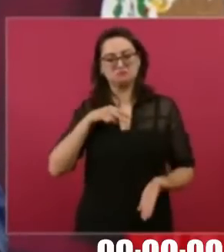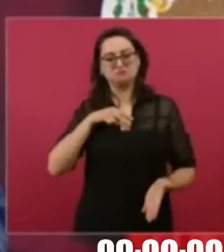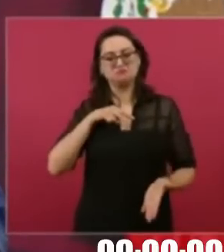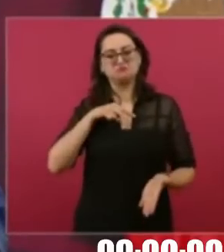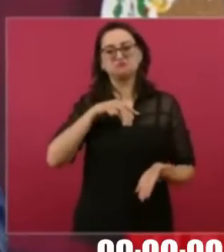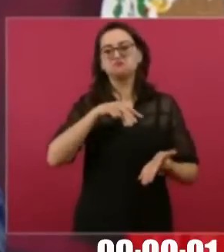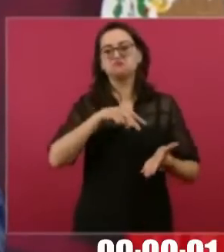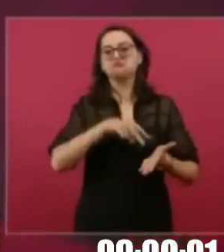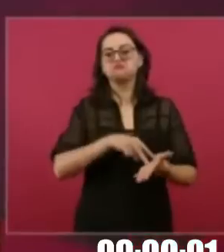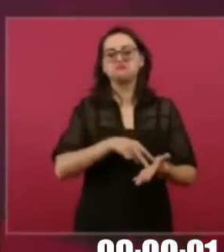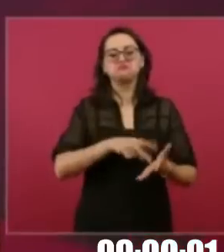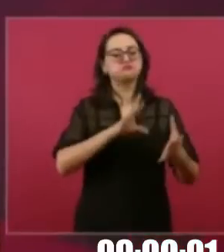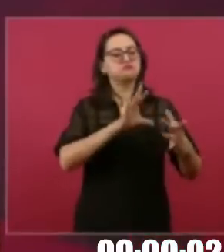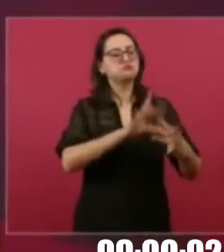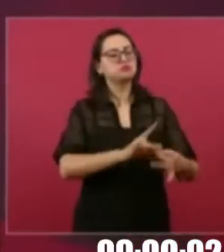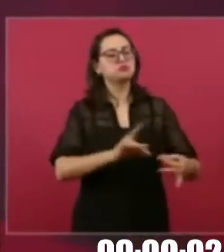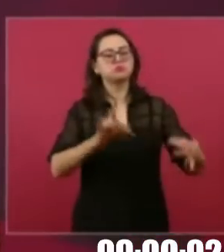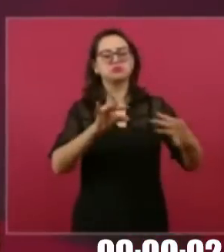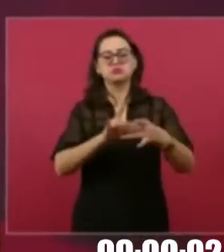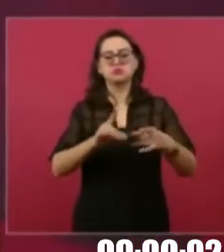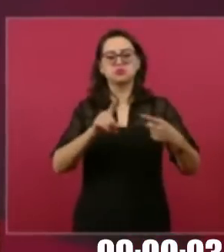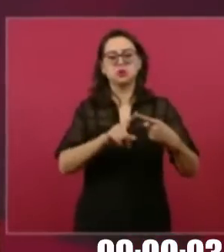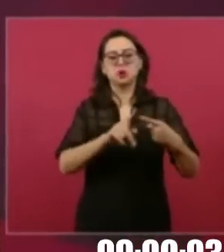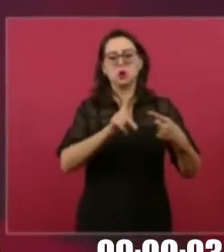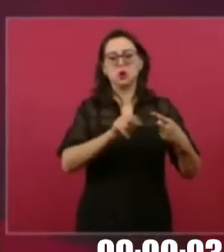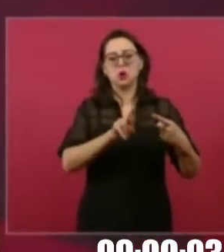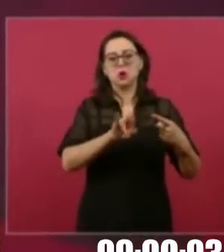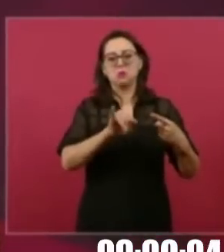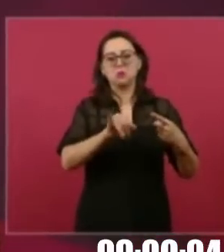a cabo prácticas no corporativas